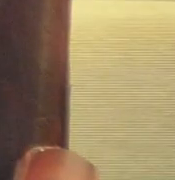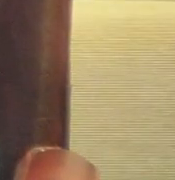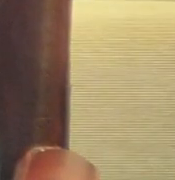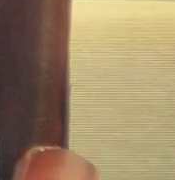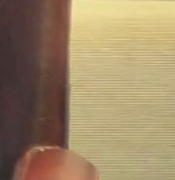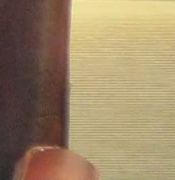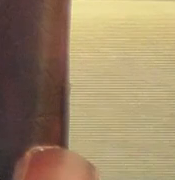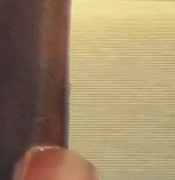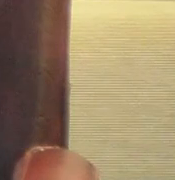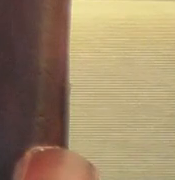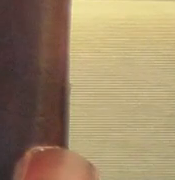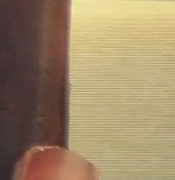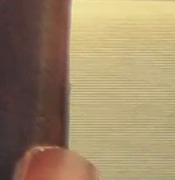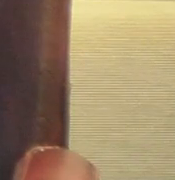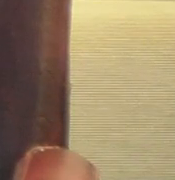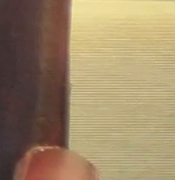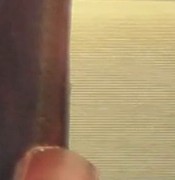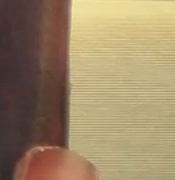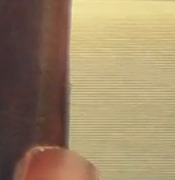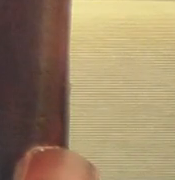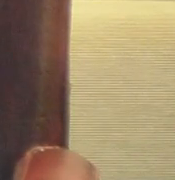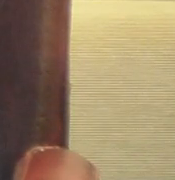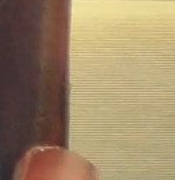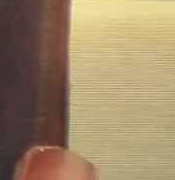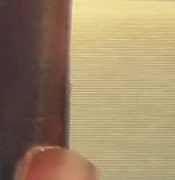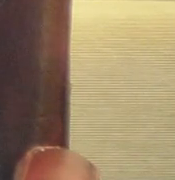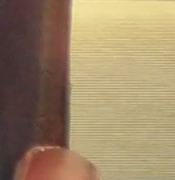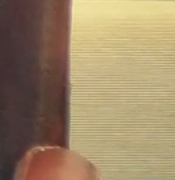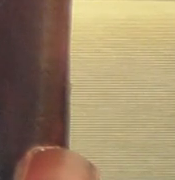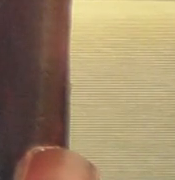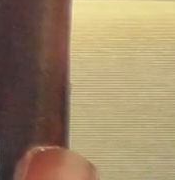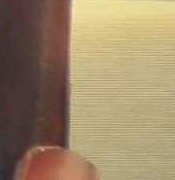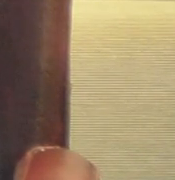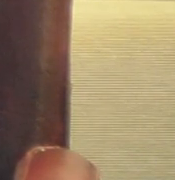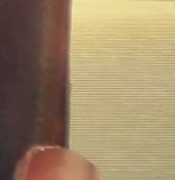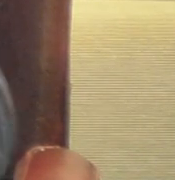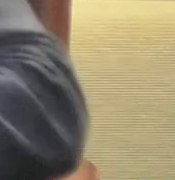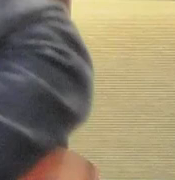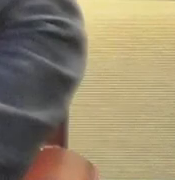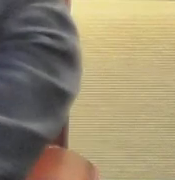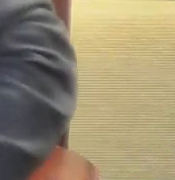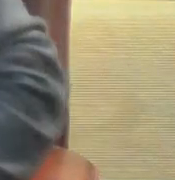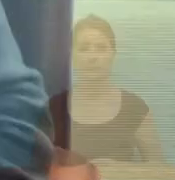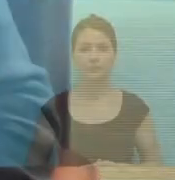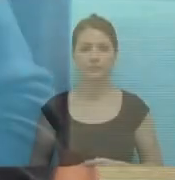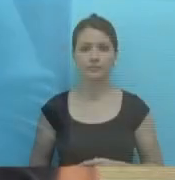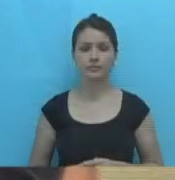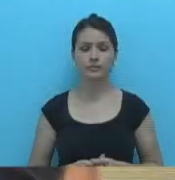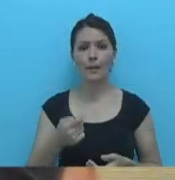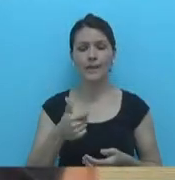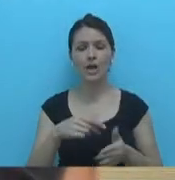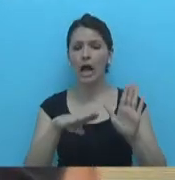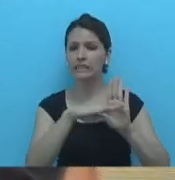votado tanto en general como en particular acompañando el proyecto. Pero bueno, quería mencionar que en relación al